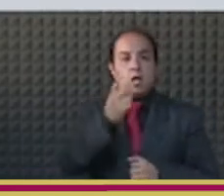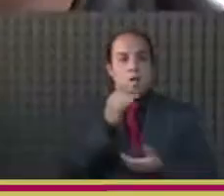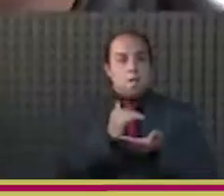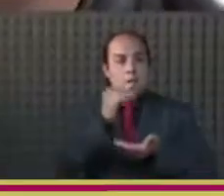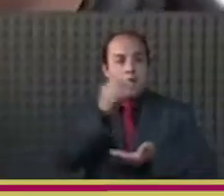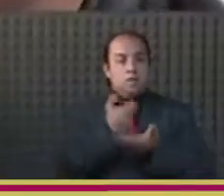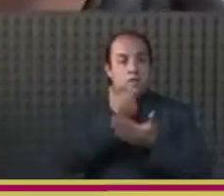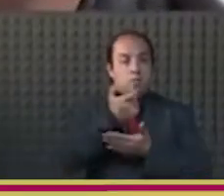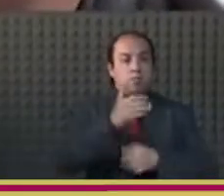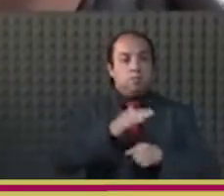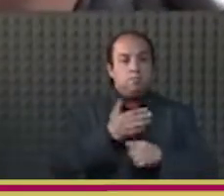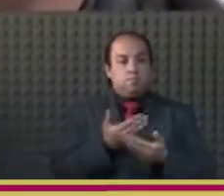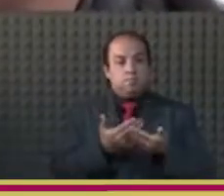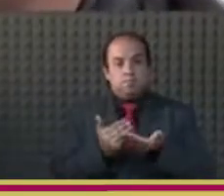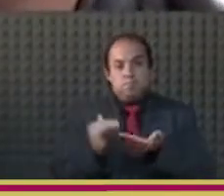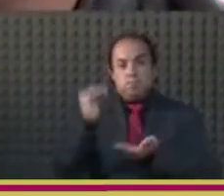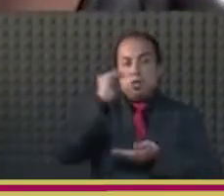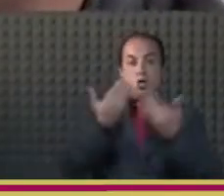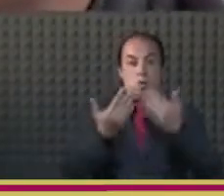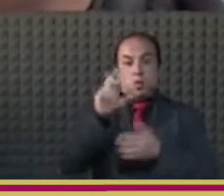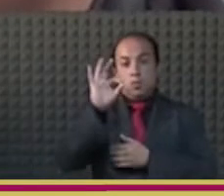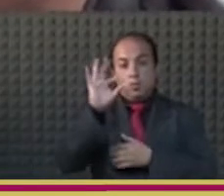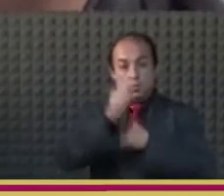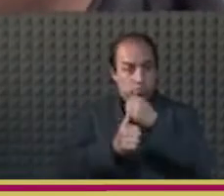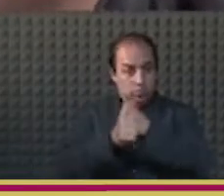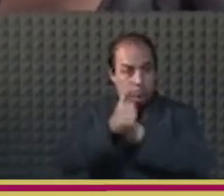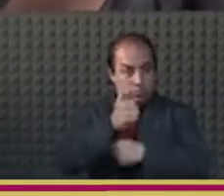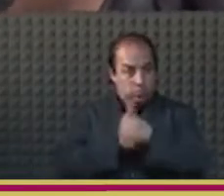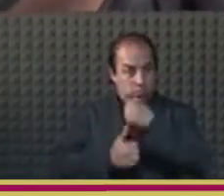aumentos salariales más altos en 40 años.